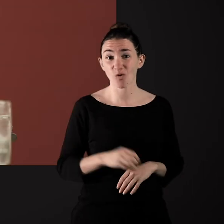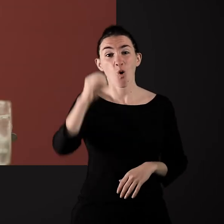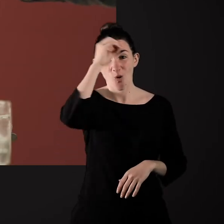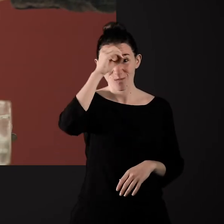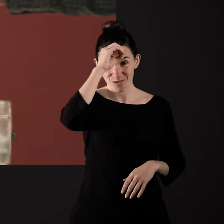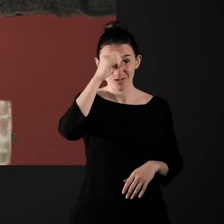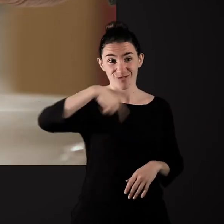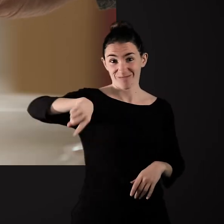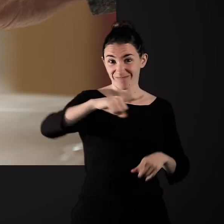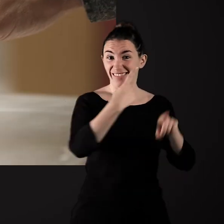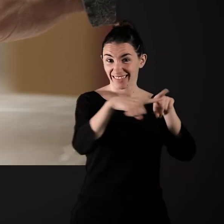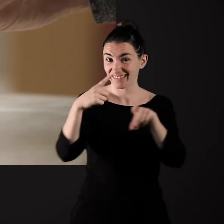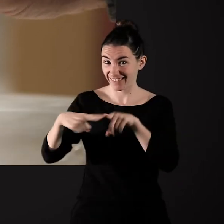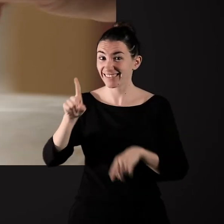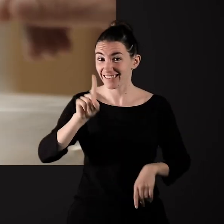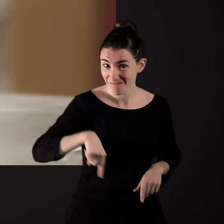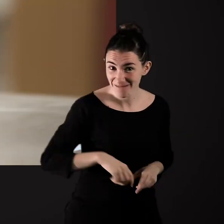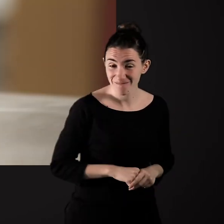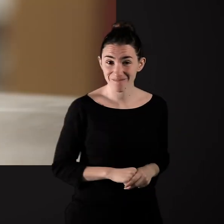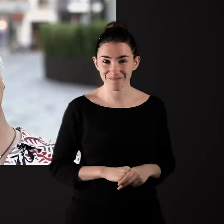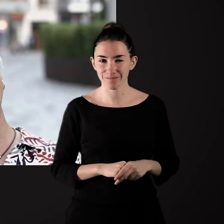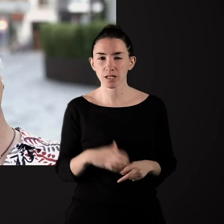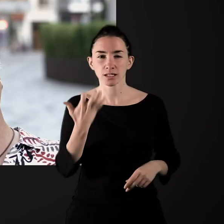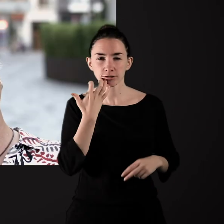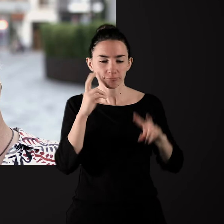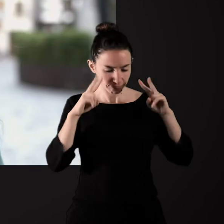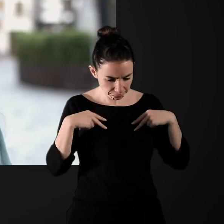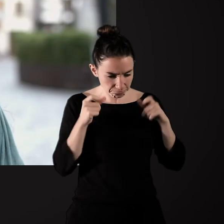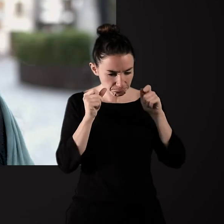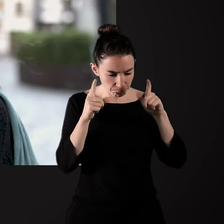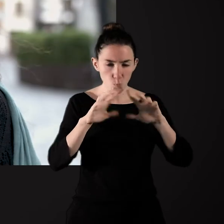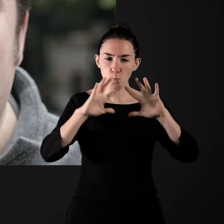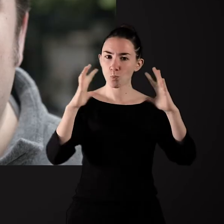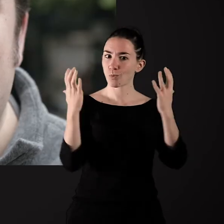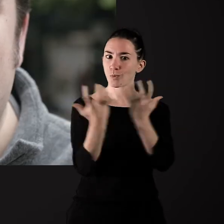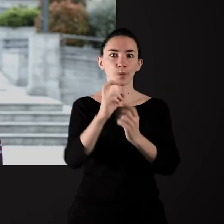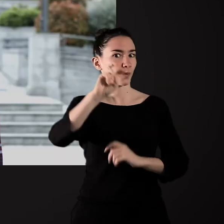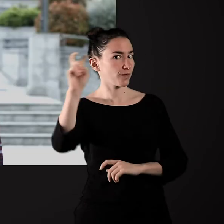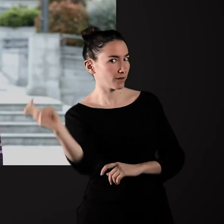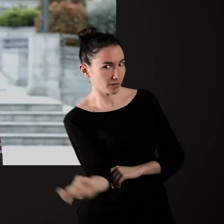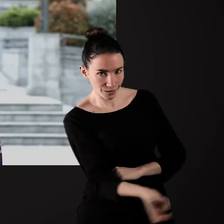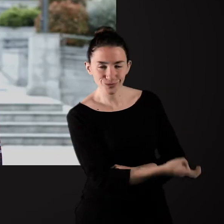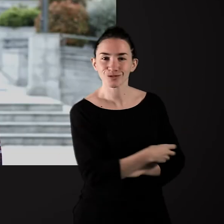Hasta pensamos de formas muy diferentes. ¿Y si te dieras cuenta de que el mundo es muy diverso?